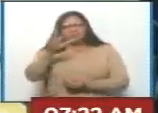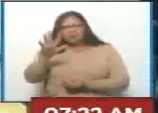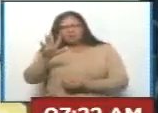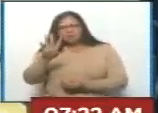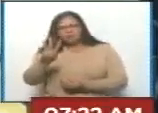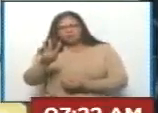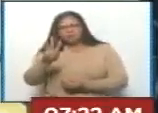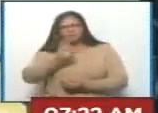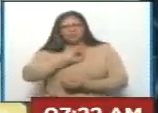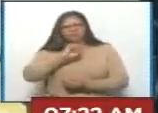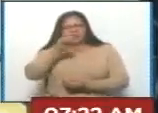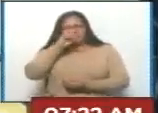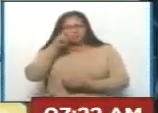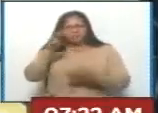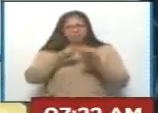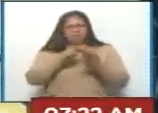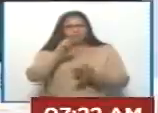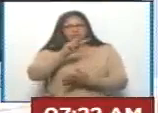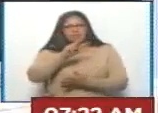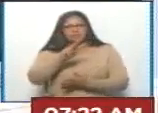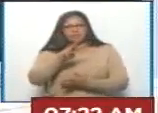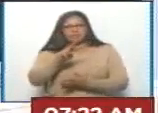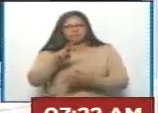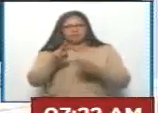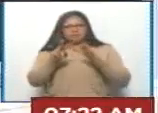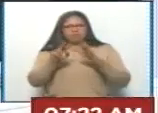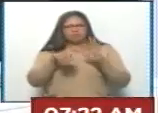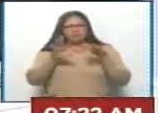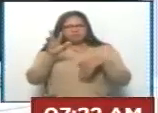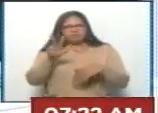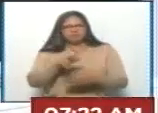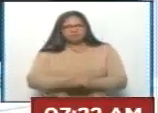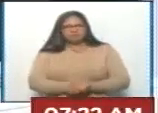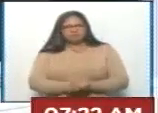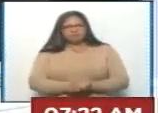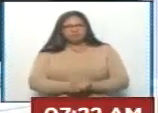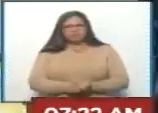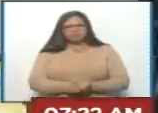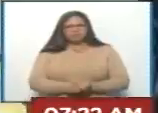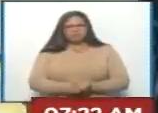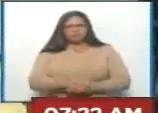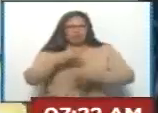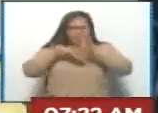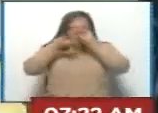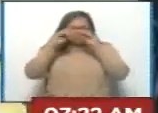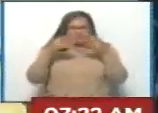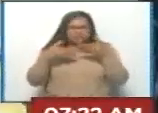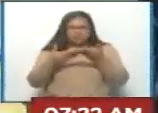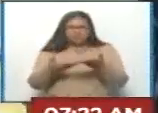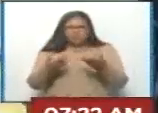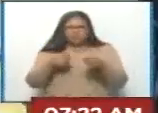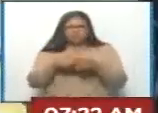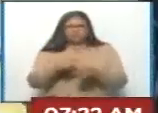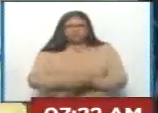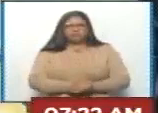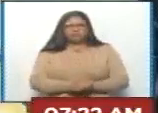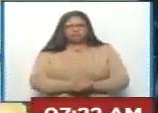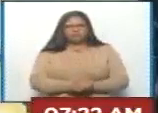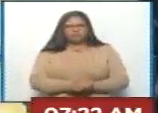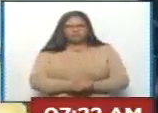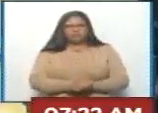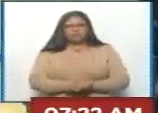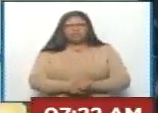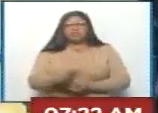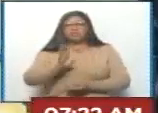año 2028. ¿Qué aprendizaje dejó el 23 de enero de 1950? Bueno, ese fue un